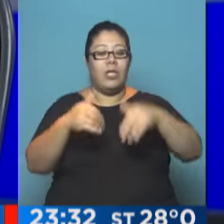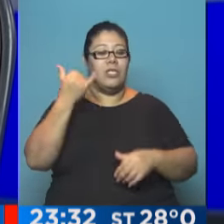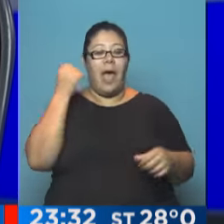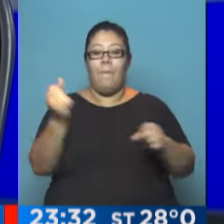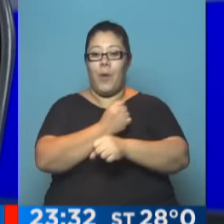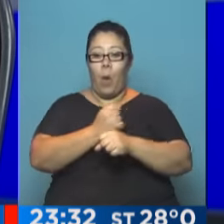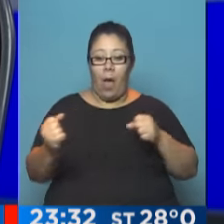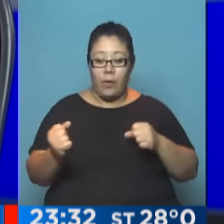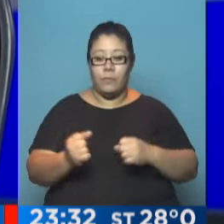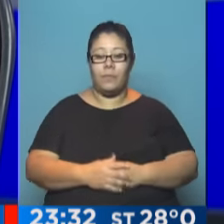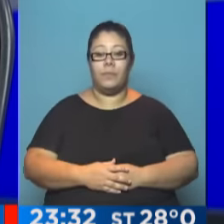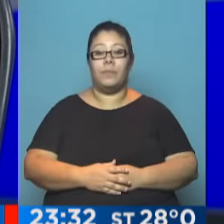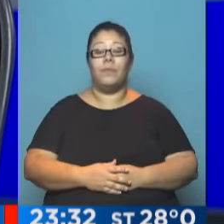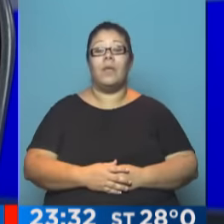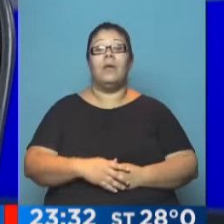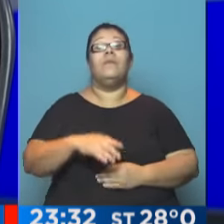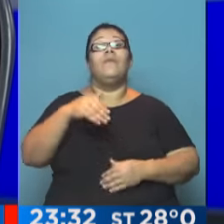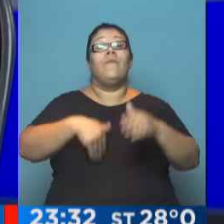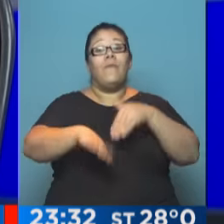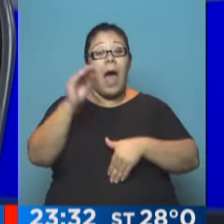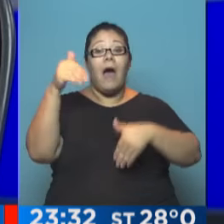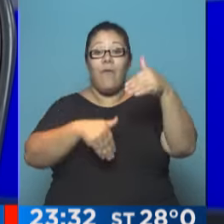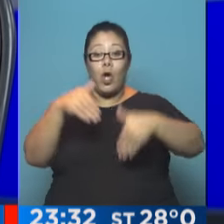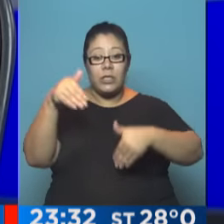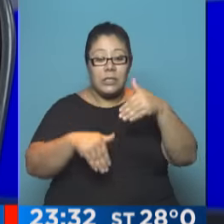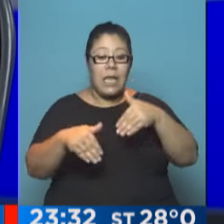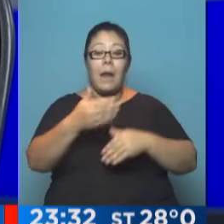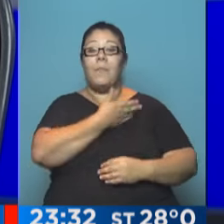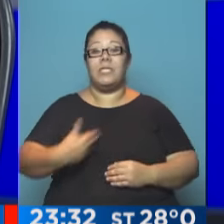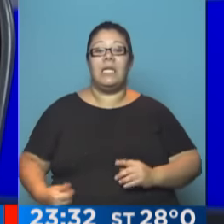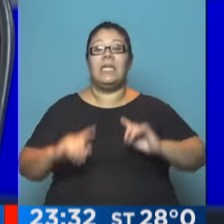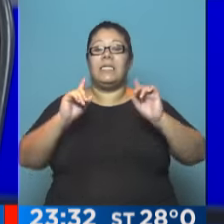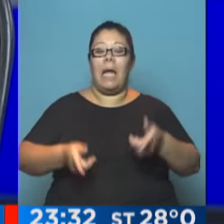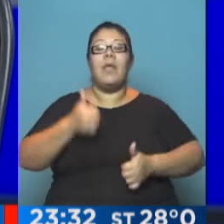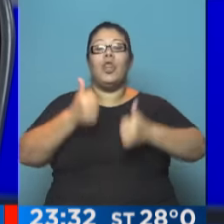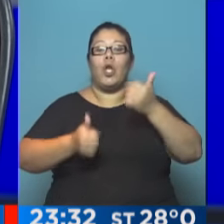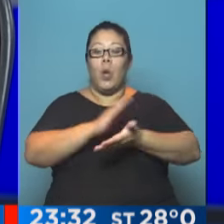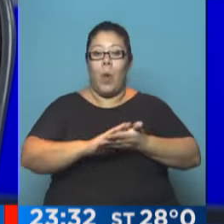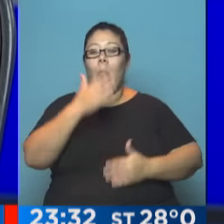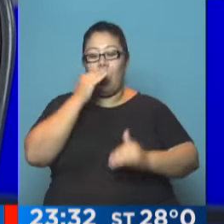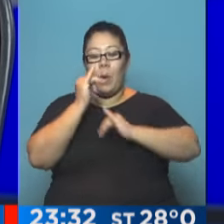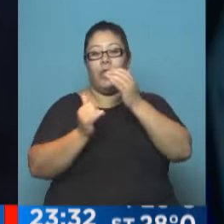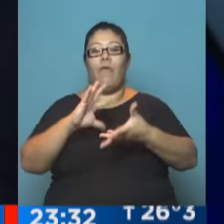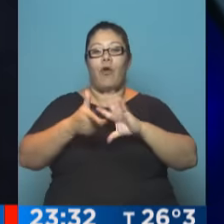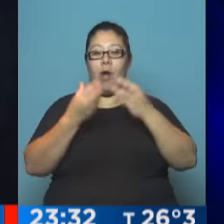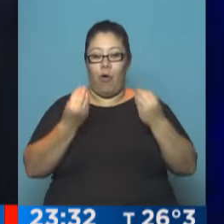la AFA. Se va a elegir a un nuevo presidente y también habrá un nuevo torneo. En minutos te cuento cómo se va a jugar.